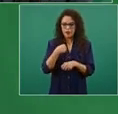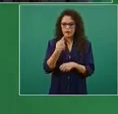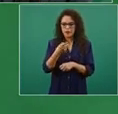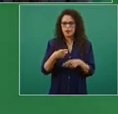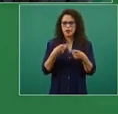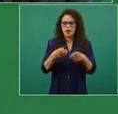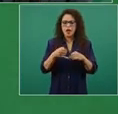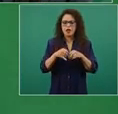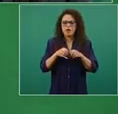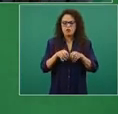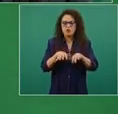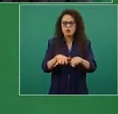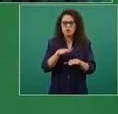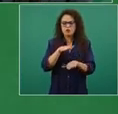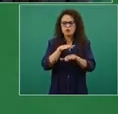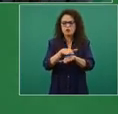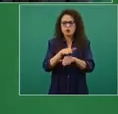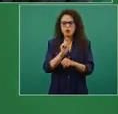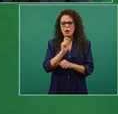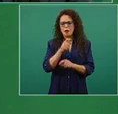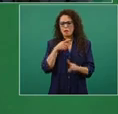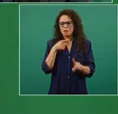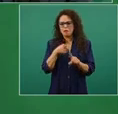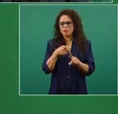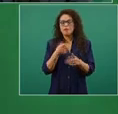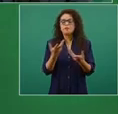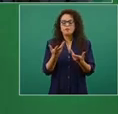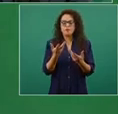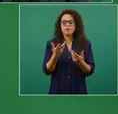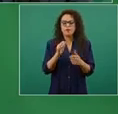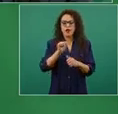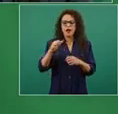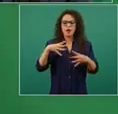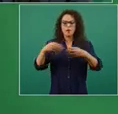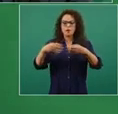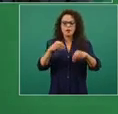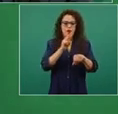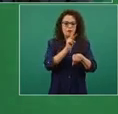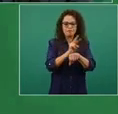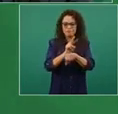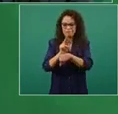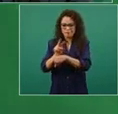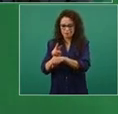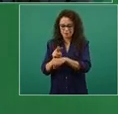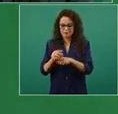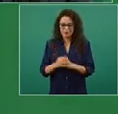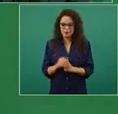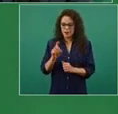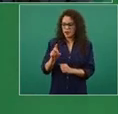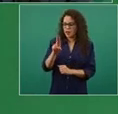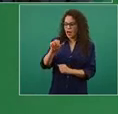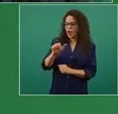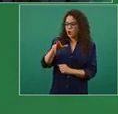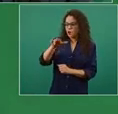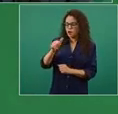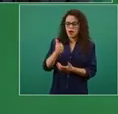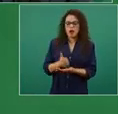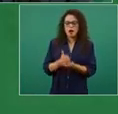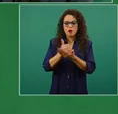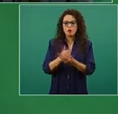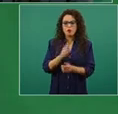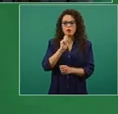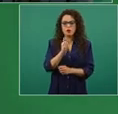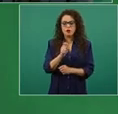técnico, aspectos relevantes desde la vigilancia epidemiológica. El doctor Alomía nos ayudará con la parte del